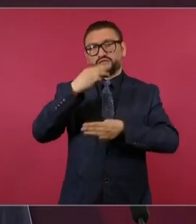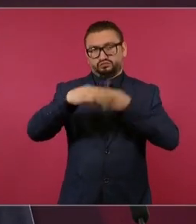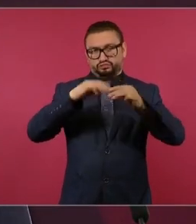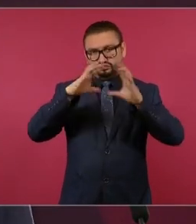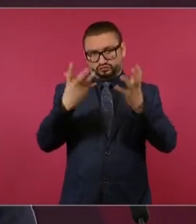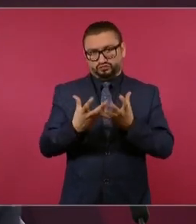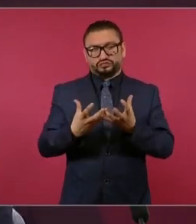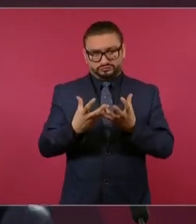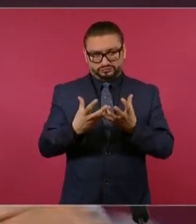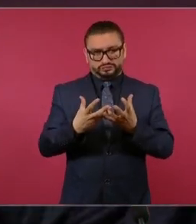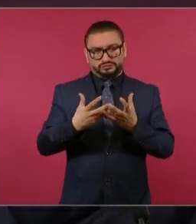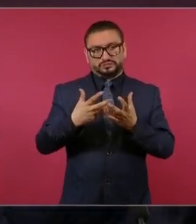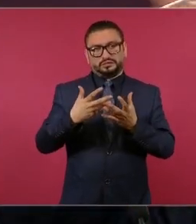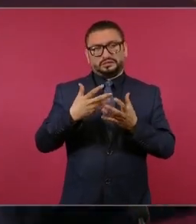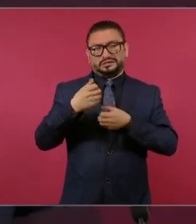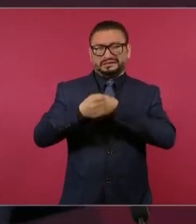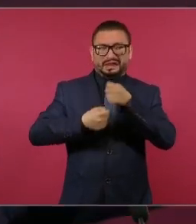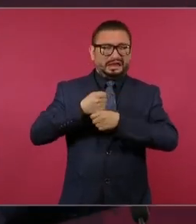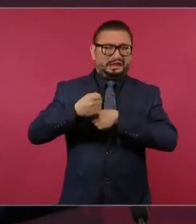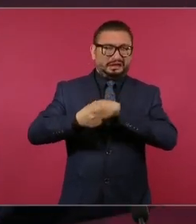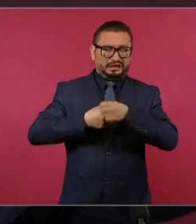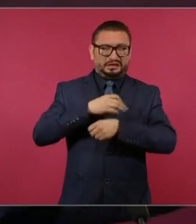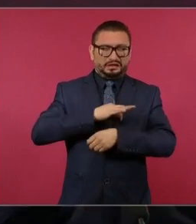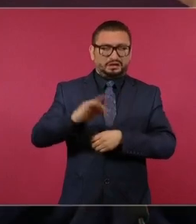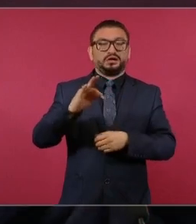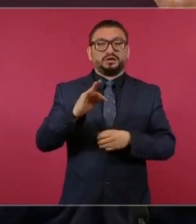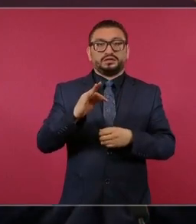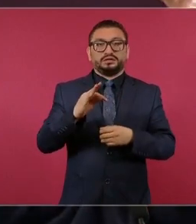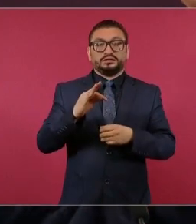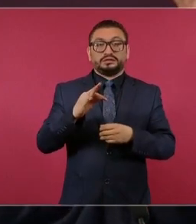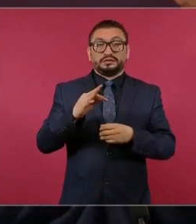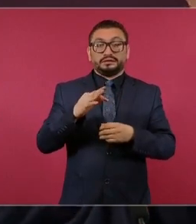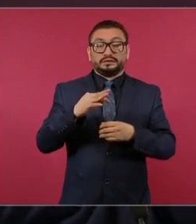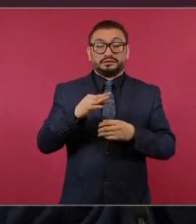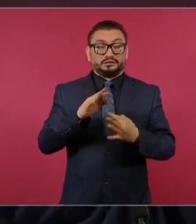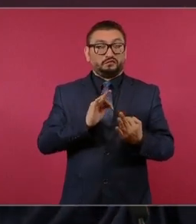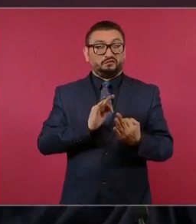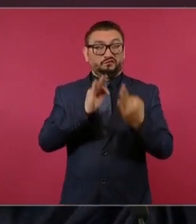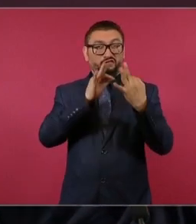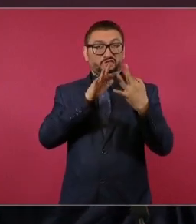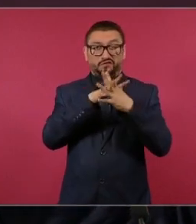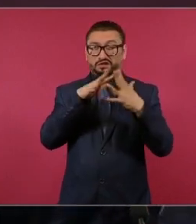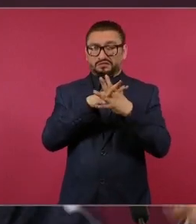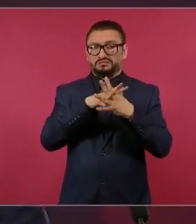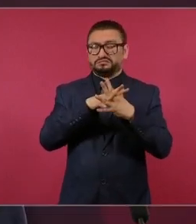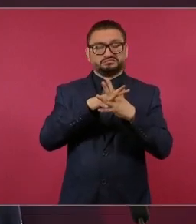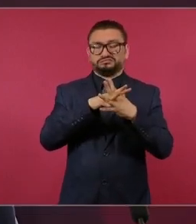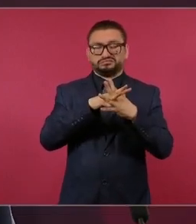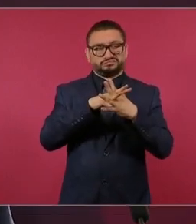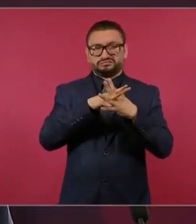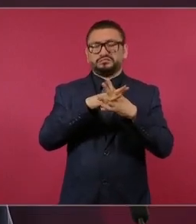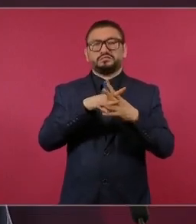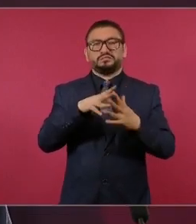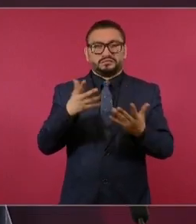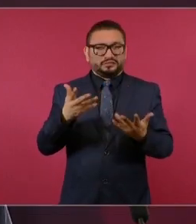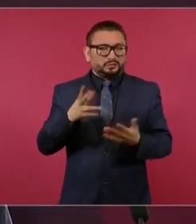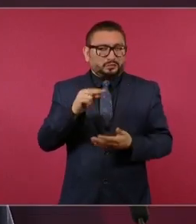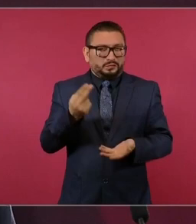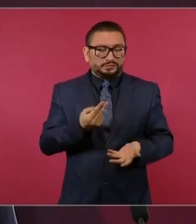durante mucho tiempo, y se aleja por completo el riesgo de una confrontación bélica, de una